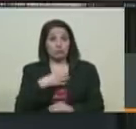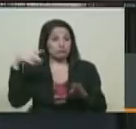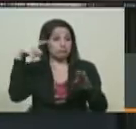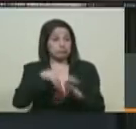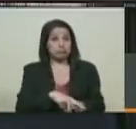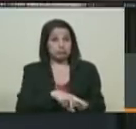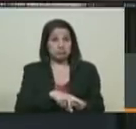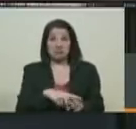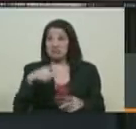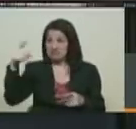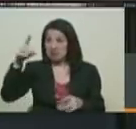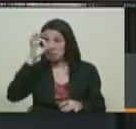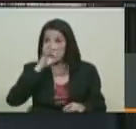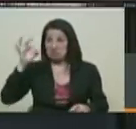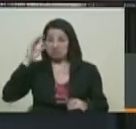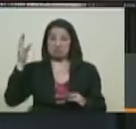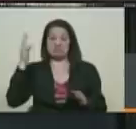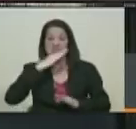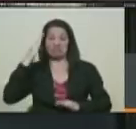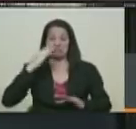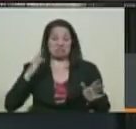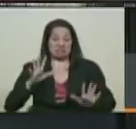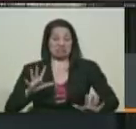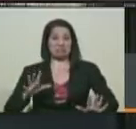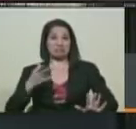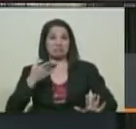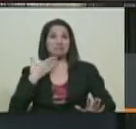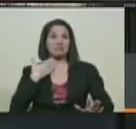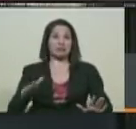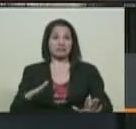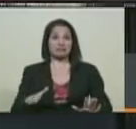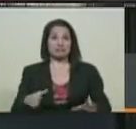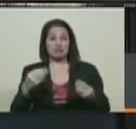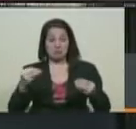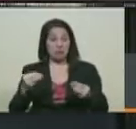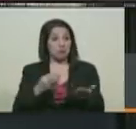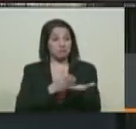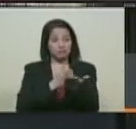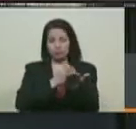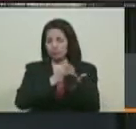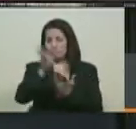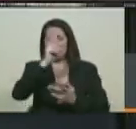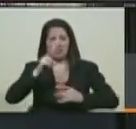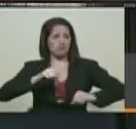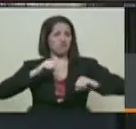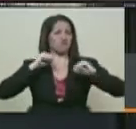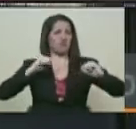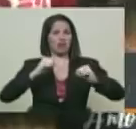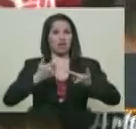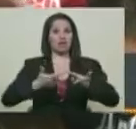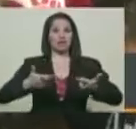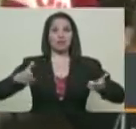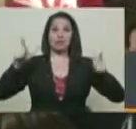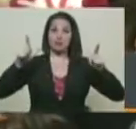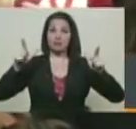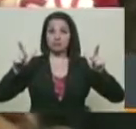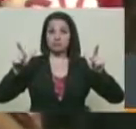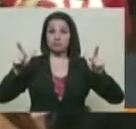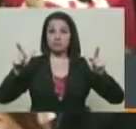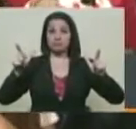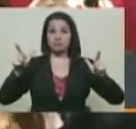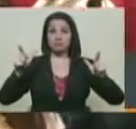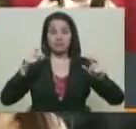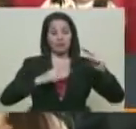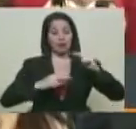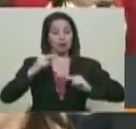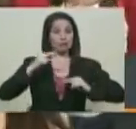con sus perniles podridos por allá, que Venezuela sigue su camino de libertad y de